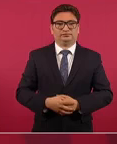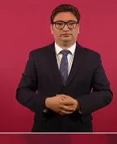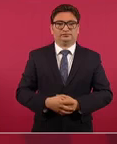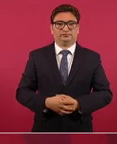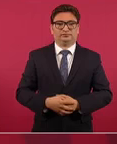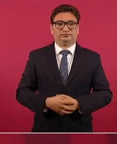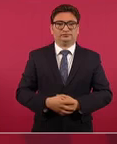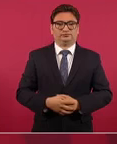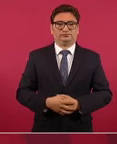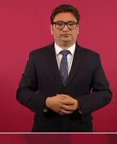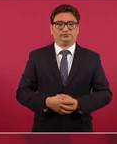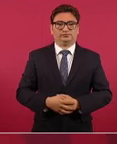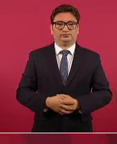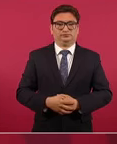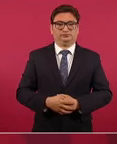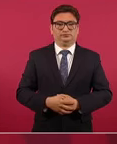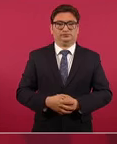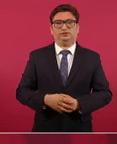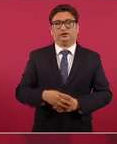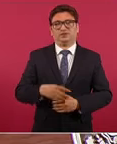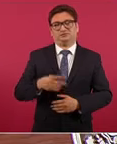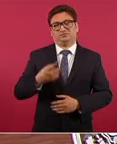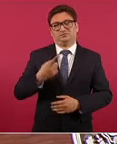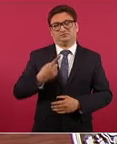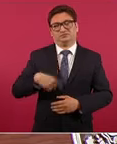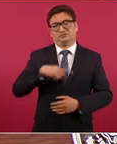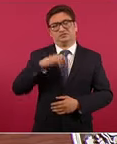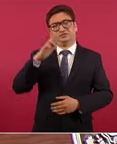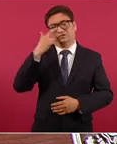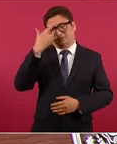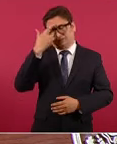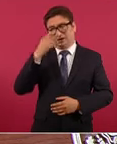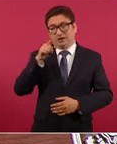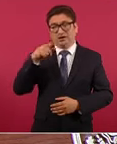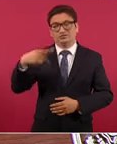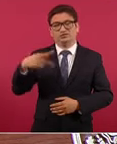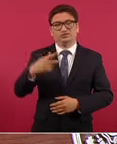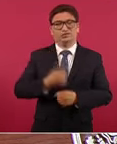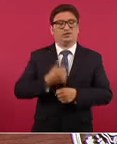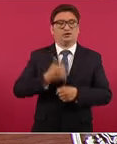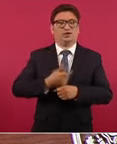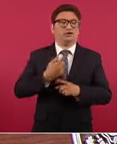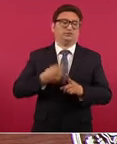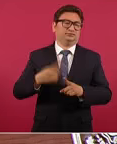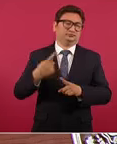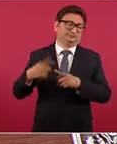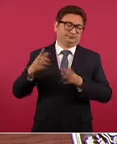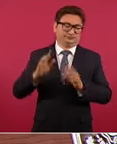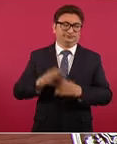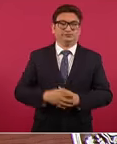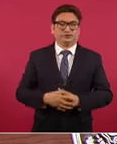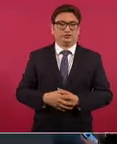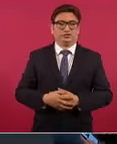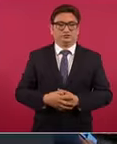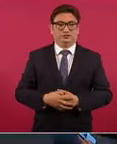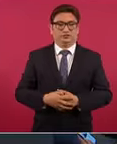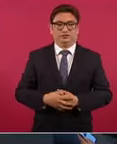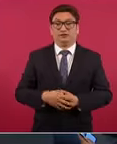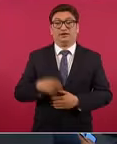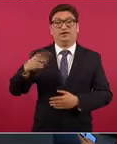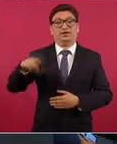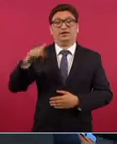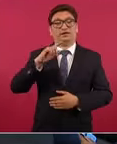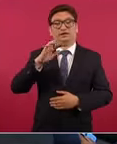y este y recordando a sus abuelos y no olvida a méxico